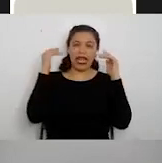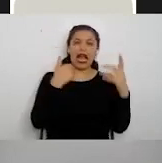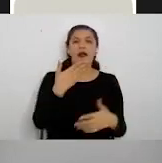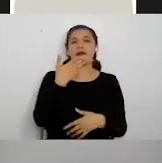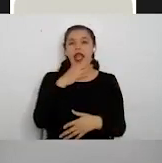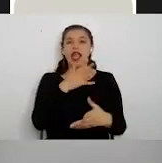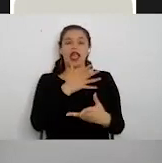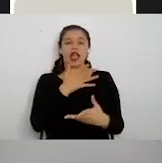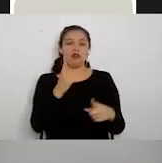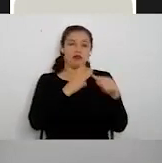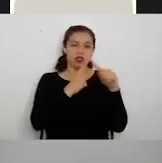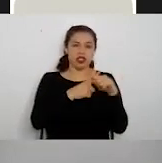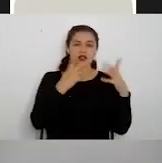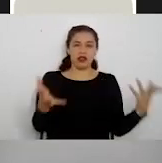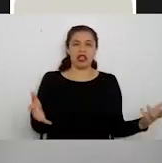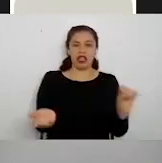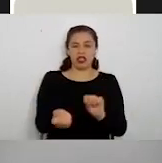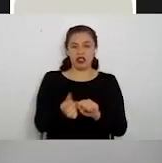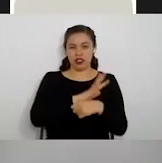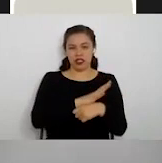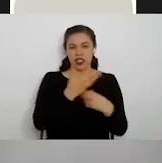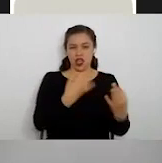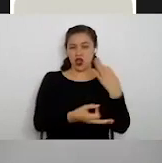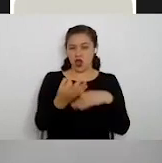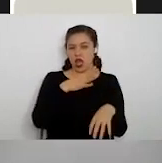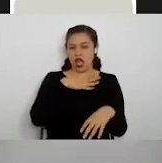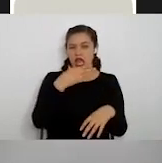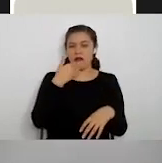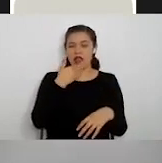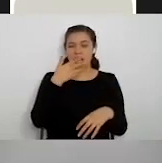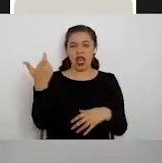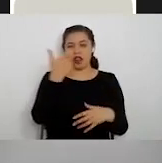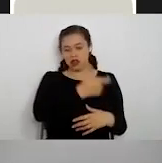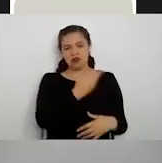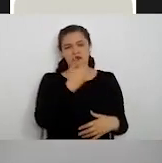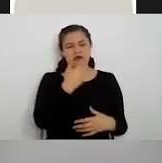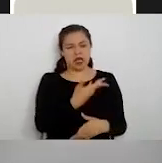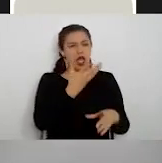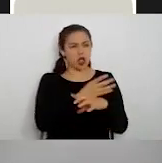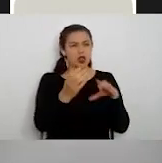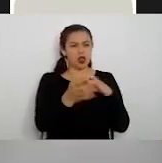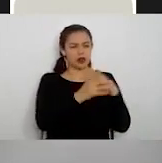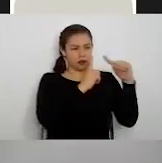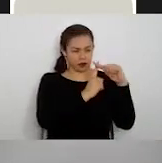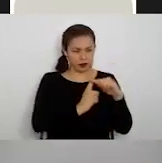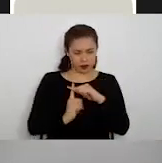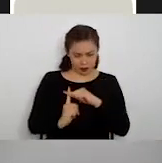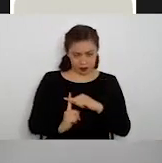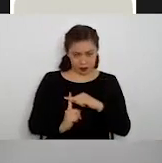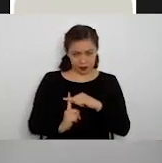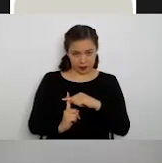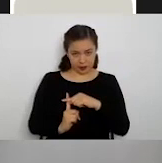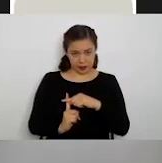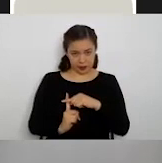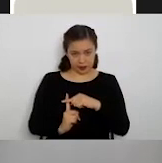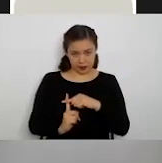la pandemia porque todas las medidas que metió hizo que la economía tuviera resultados muy positivos. Pero